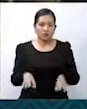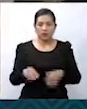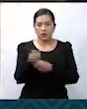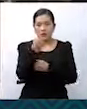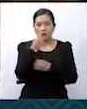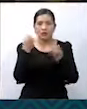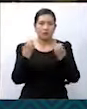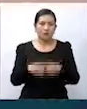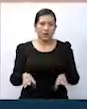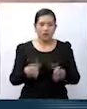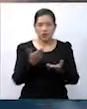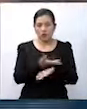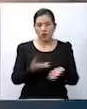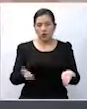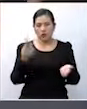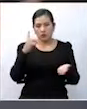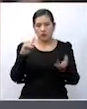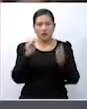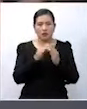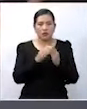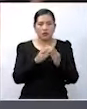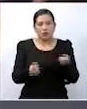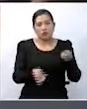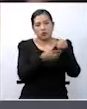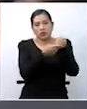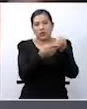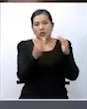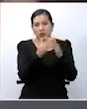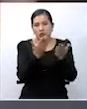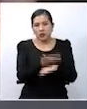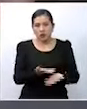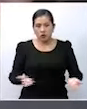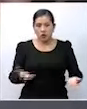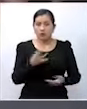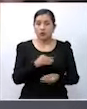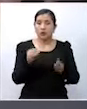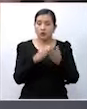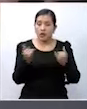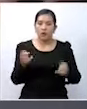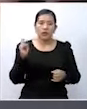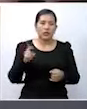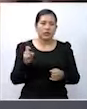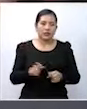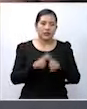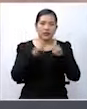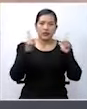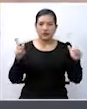alimentación, productos que ellos hayan podido tener en sus hogares, y la necesidad es grande.